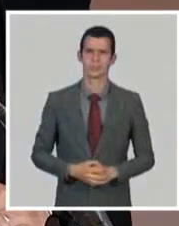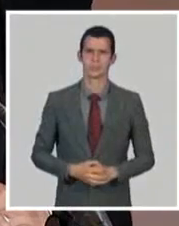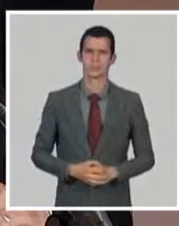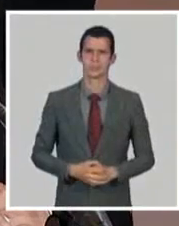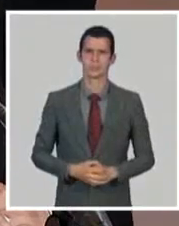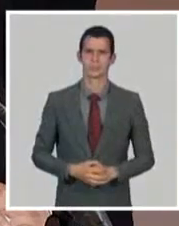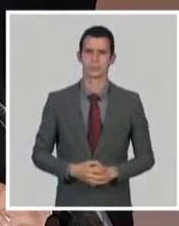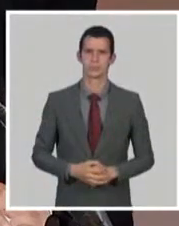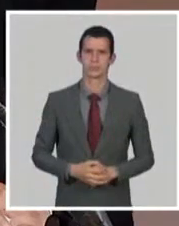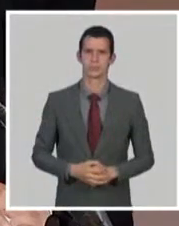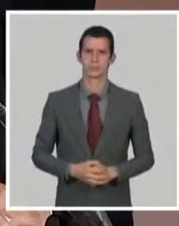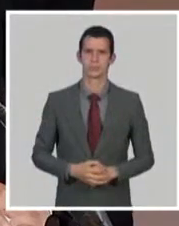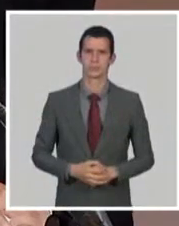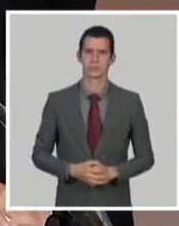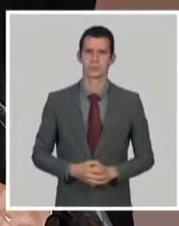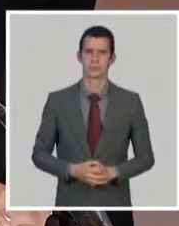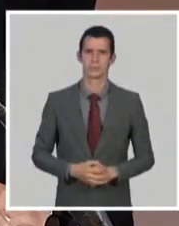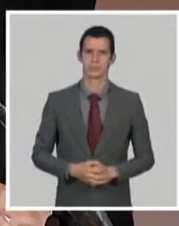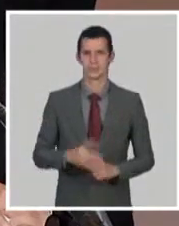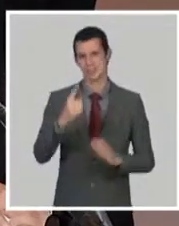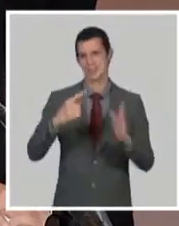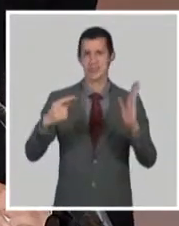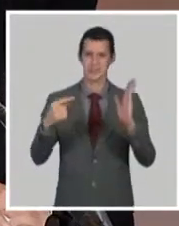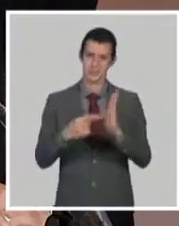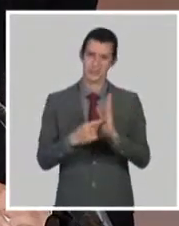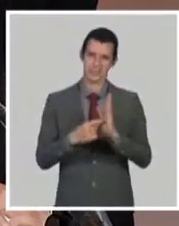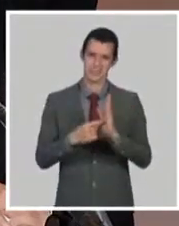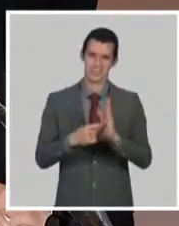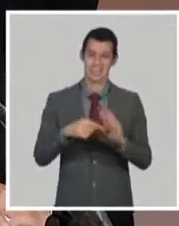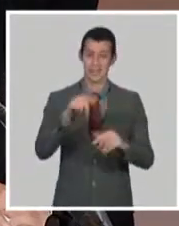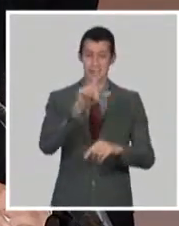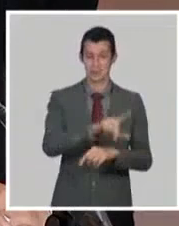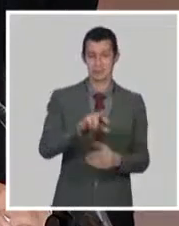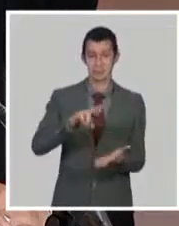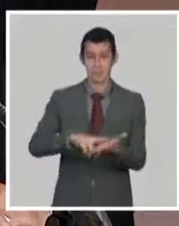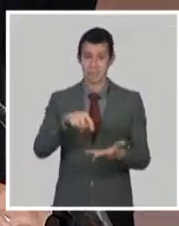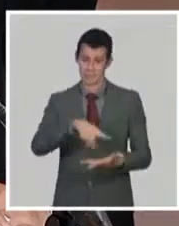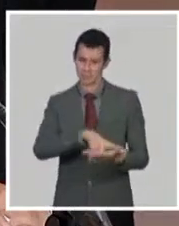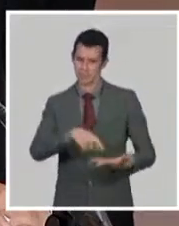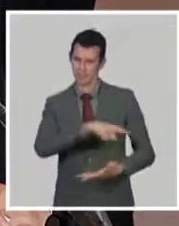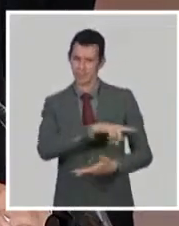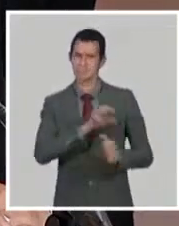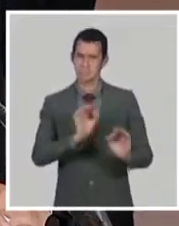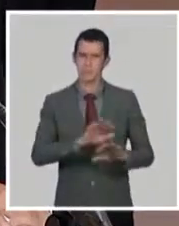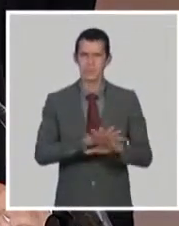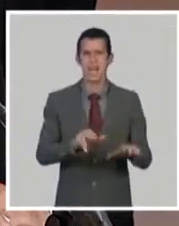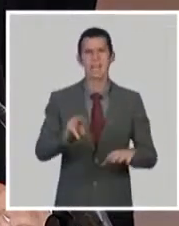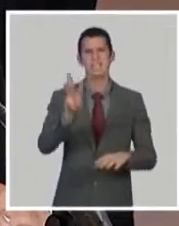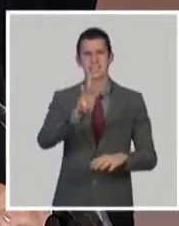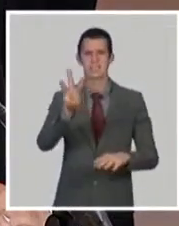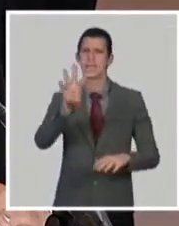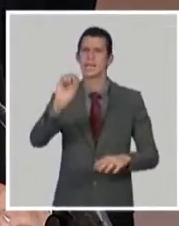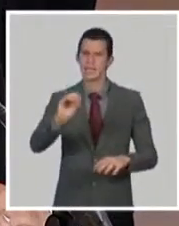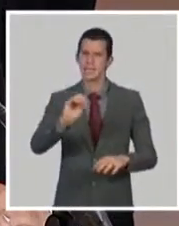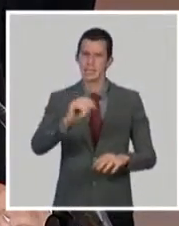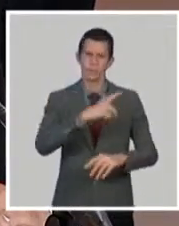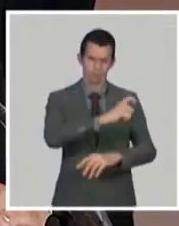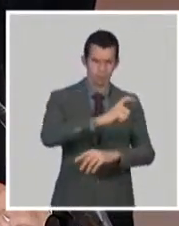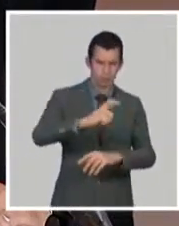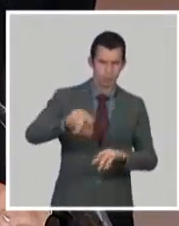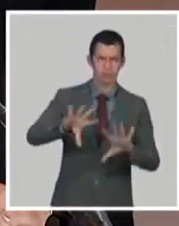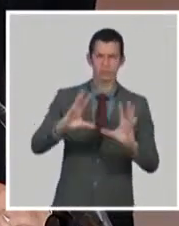el lunes y martes de esta semana ya se han inmunizado 330 individuos de los 660 que lleva este fase